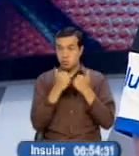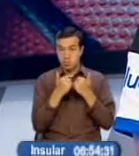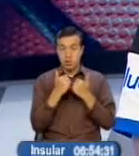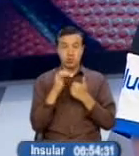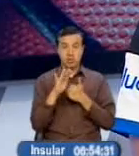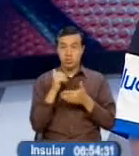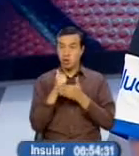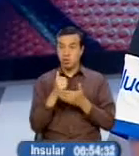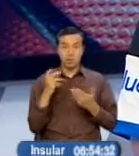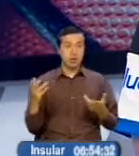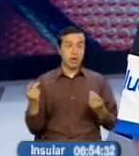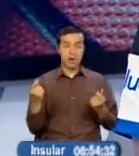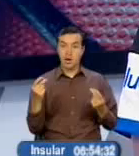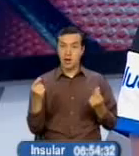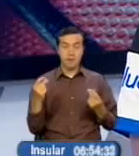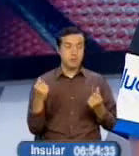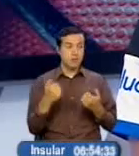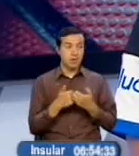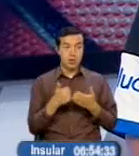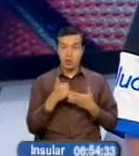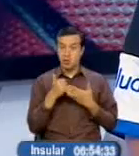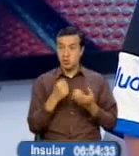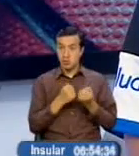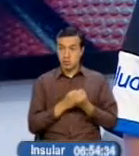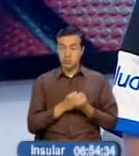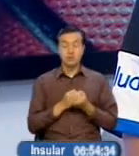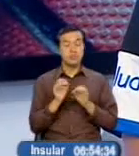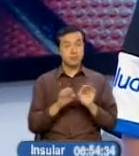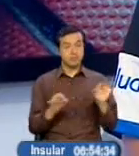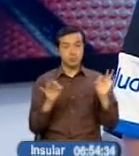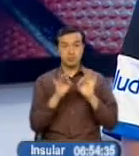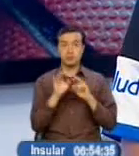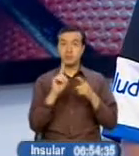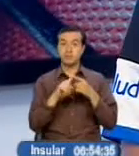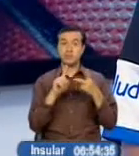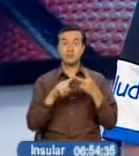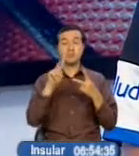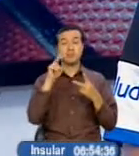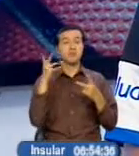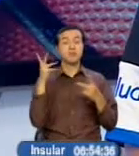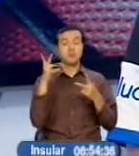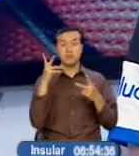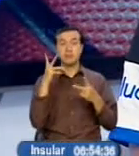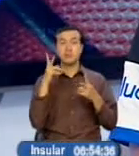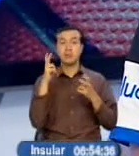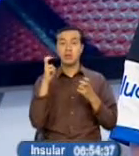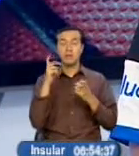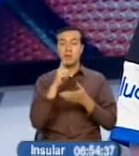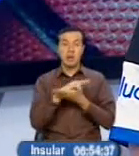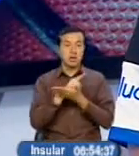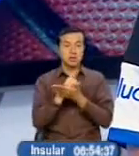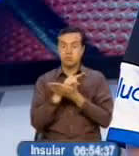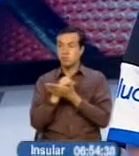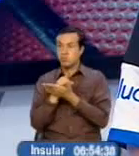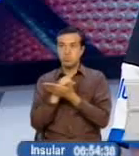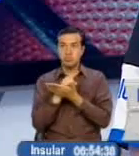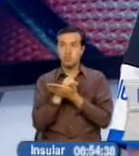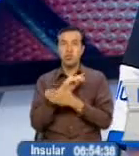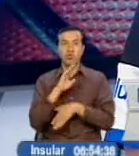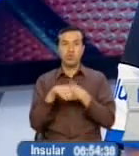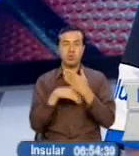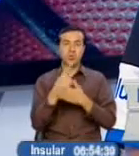se ayudan entre ellos, es un tema primordial. Y el otro tema sumamente importante es el de la navegación. Todos los equipos que